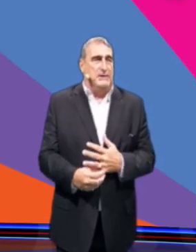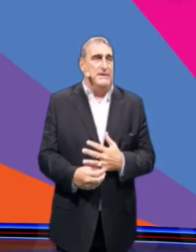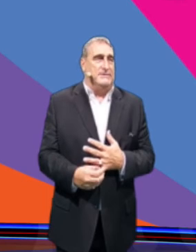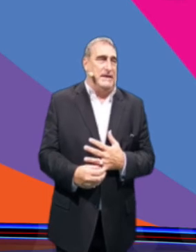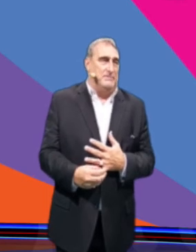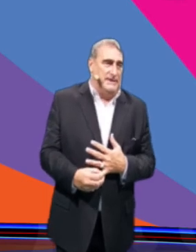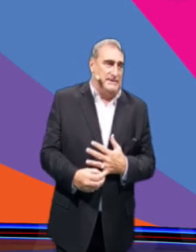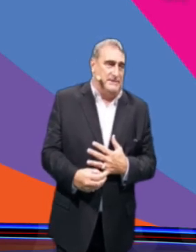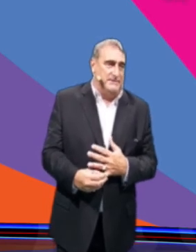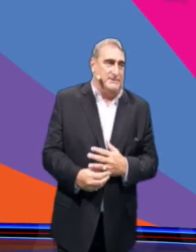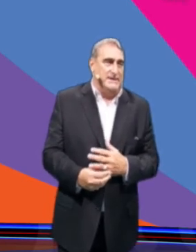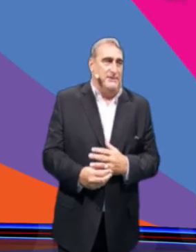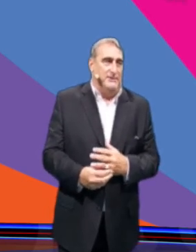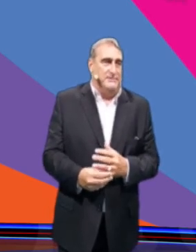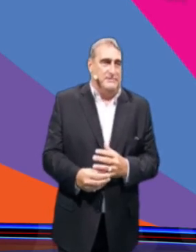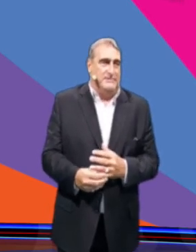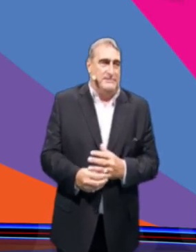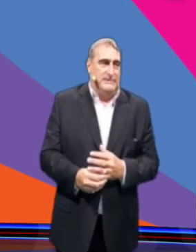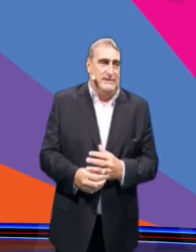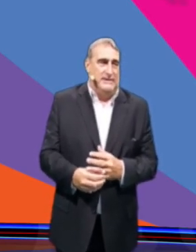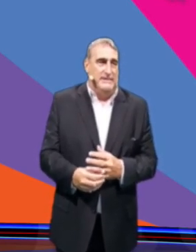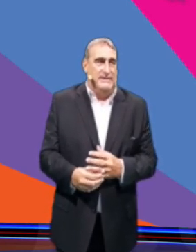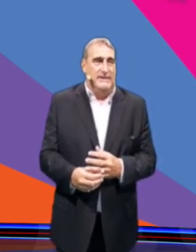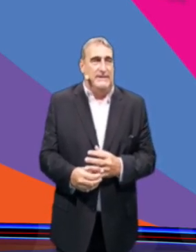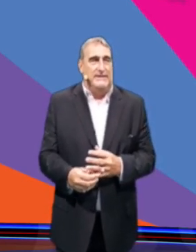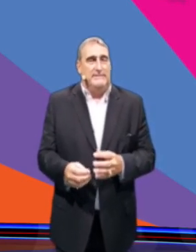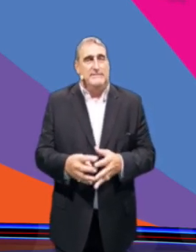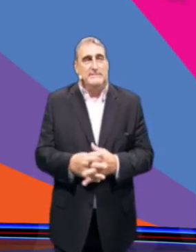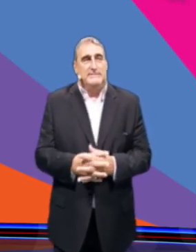diputado nacional, podría ser, no senador.